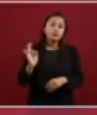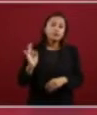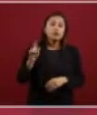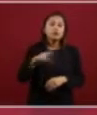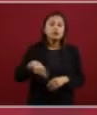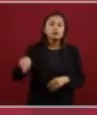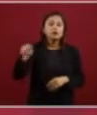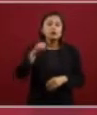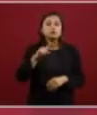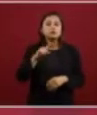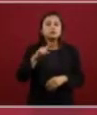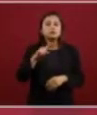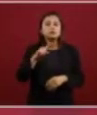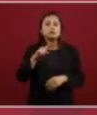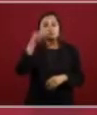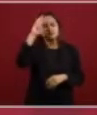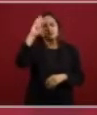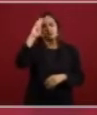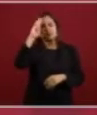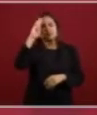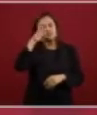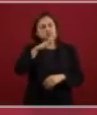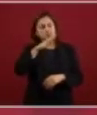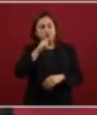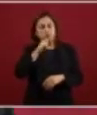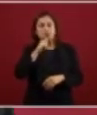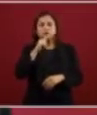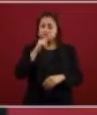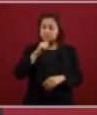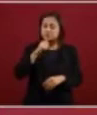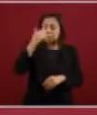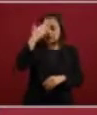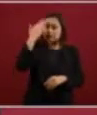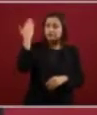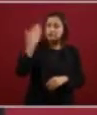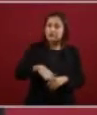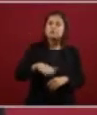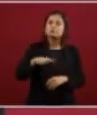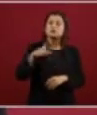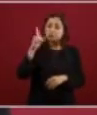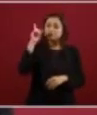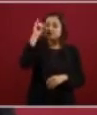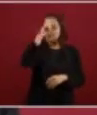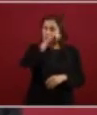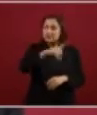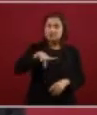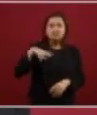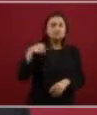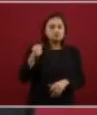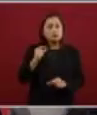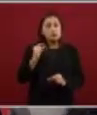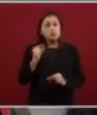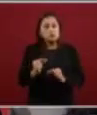estamos seguros de que vamos a lograr buenos resultados ya estamos logrando buenos